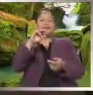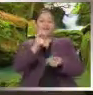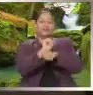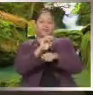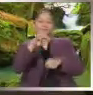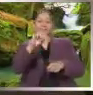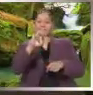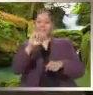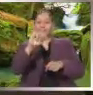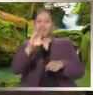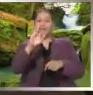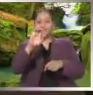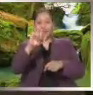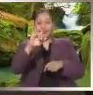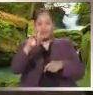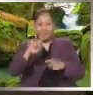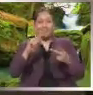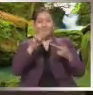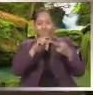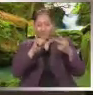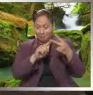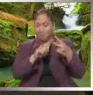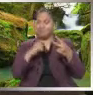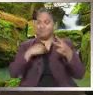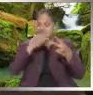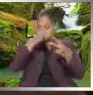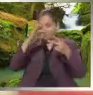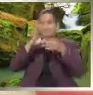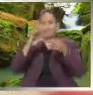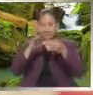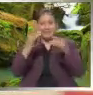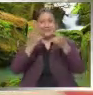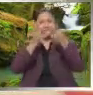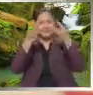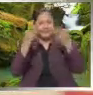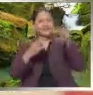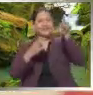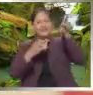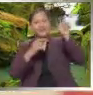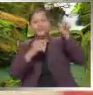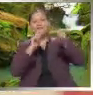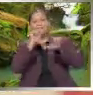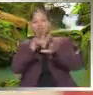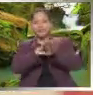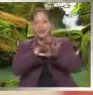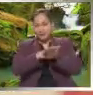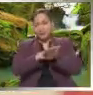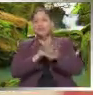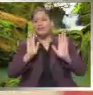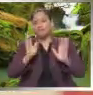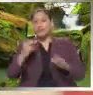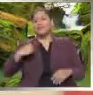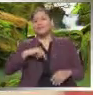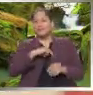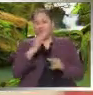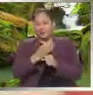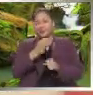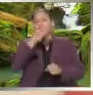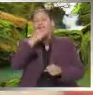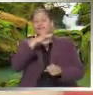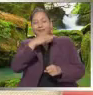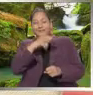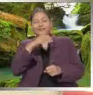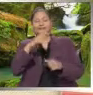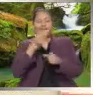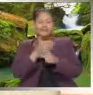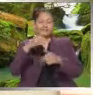ir contarte sobre estos dos datos históricos que son de Tlalpan. Y pues ya estamos festejando a través de este